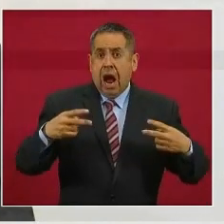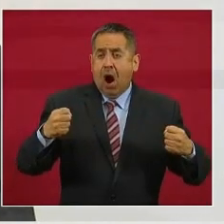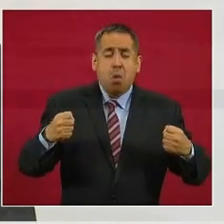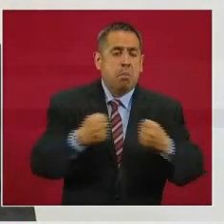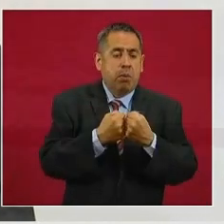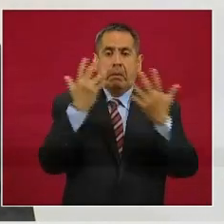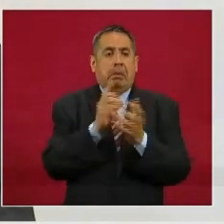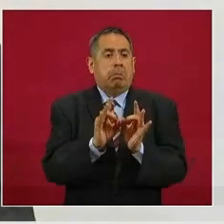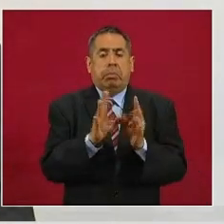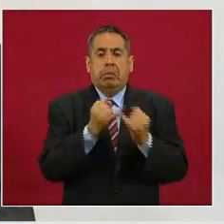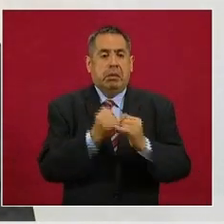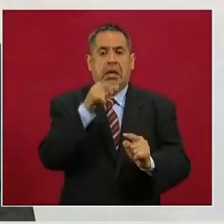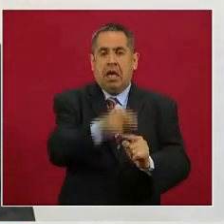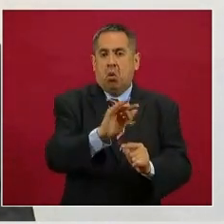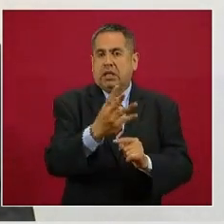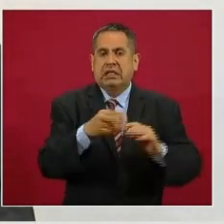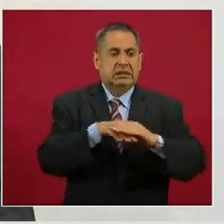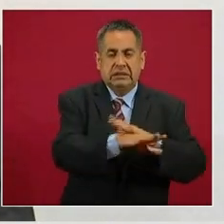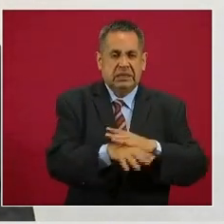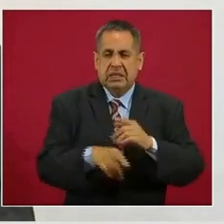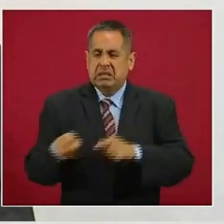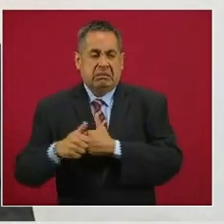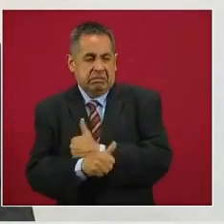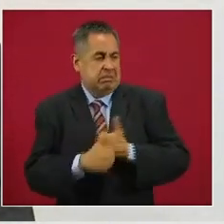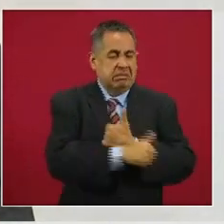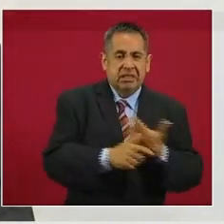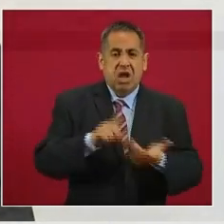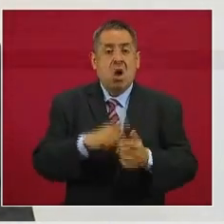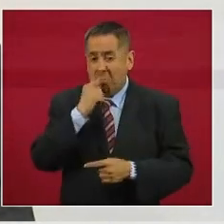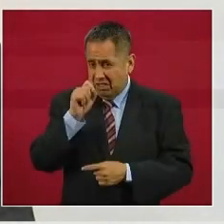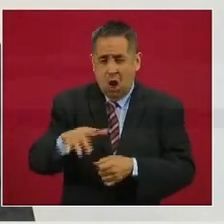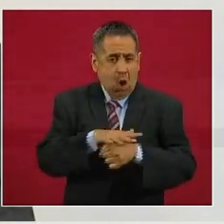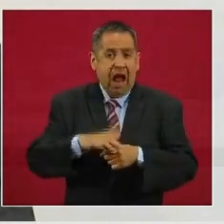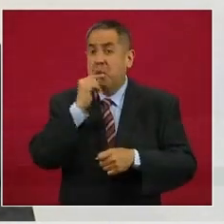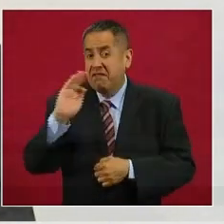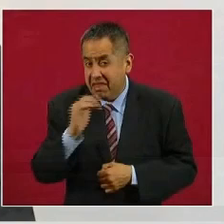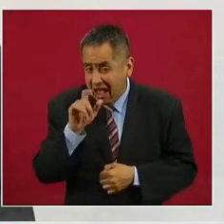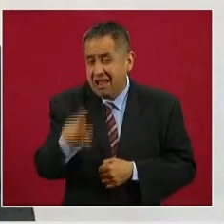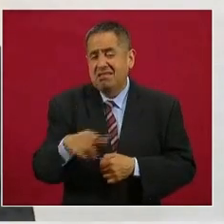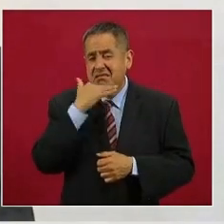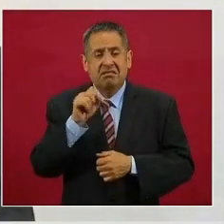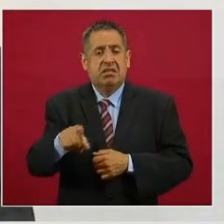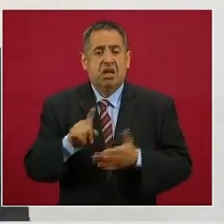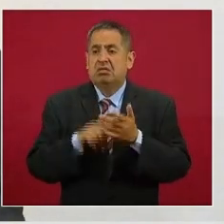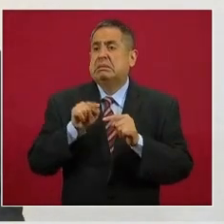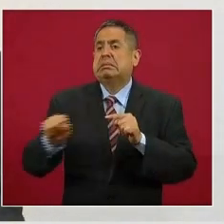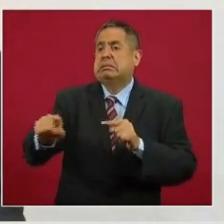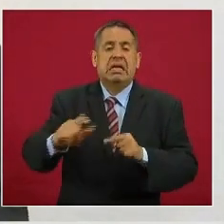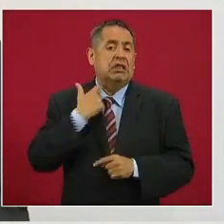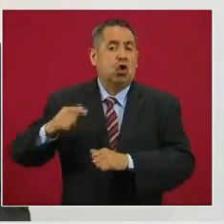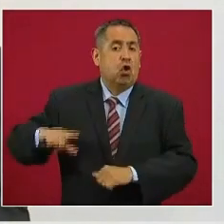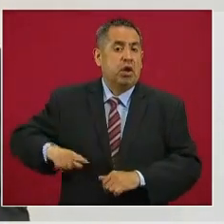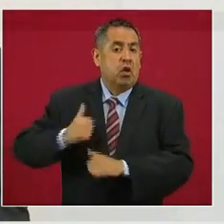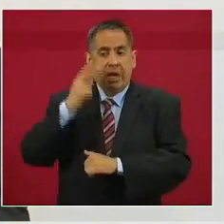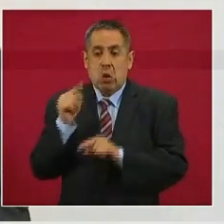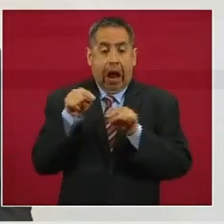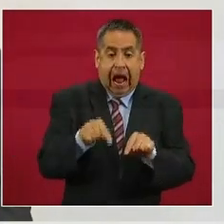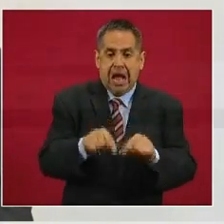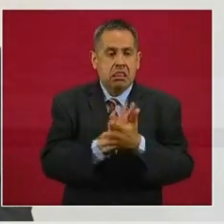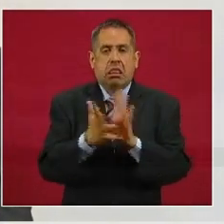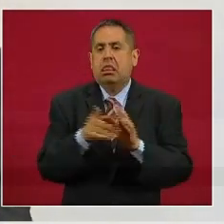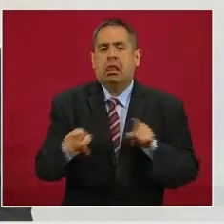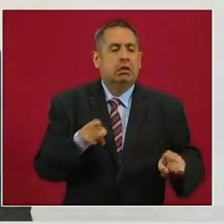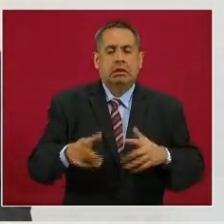delincuenciales, sus encubridores y sus socios. Enquistados en las policías locales, en la Policía Federal, en los distintos organismos y fuerzas del Estado mexicano que tenían presencia en ese